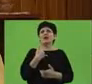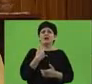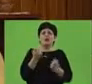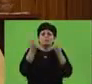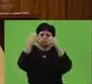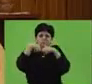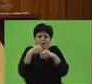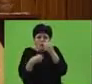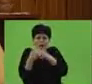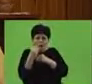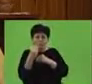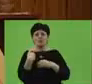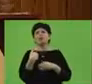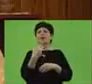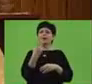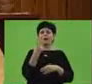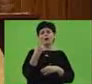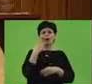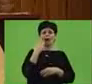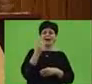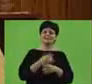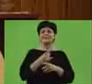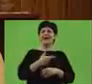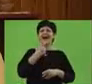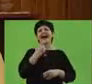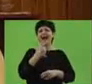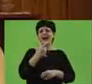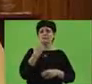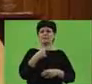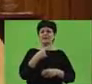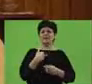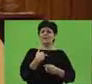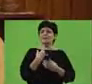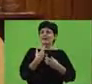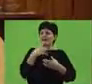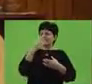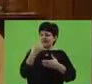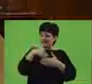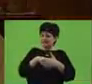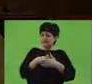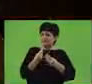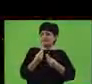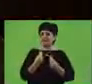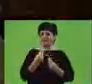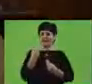escondidas. Como que tenés una careta, que siempre te reís. Porque tenés miedo a la soledad.